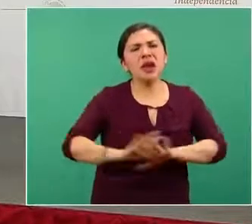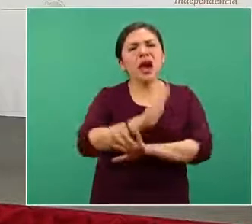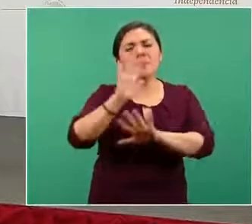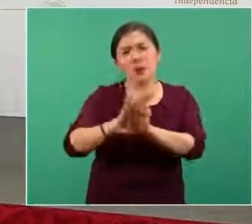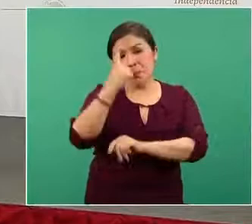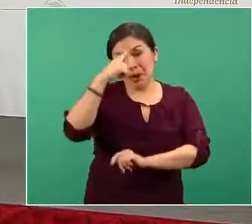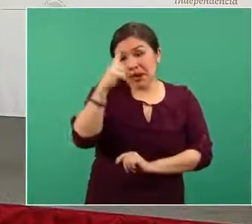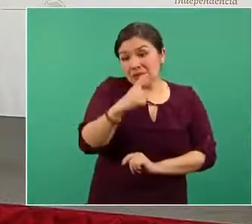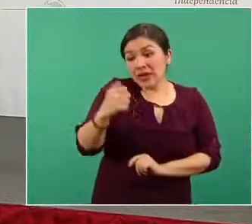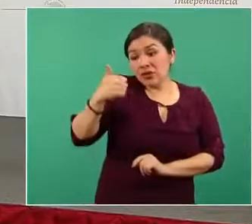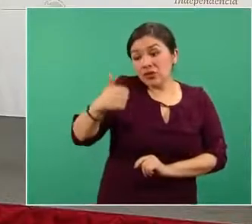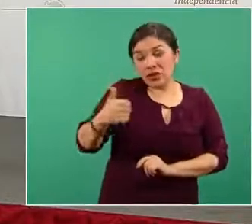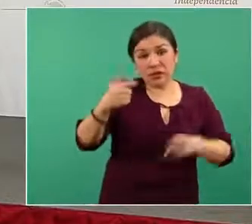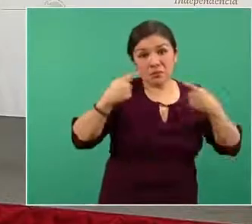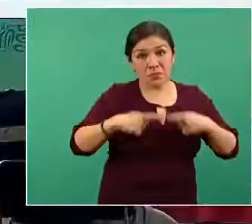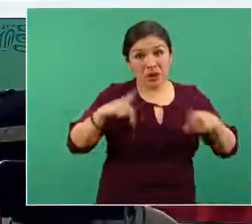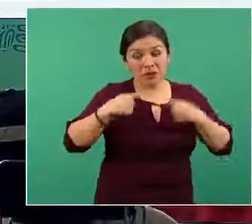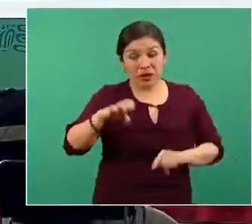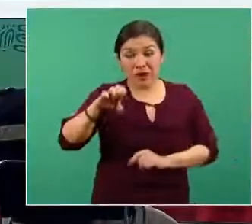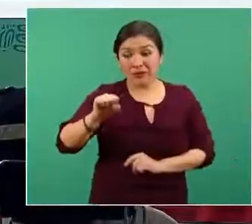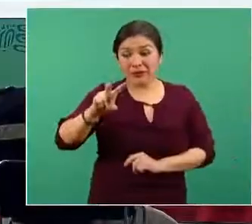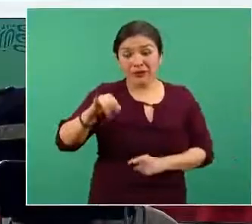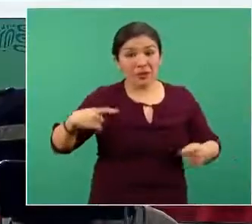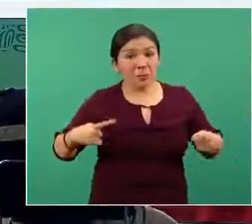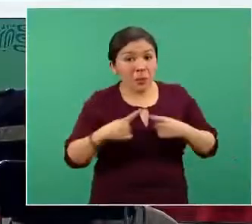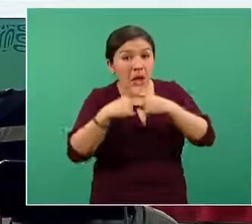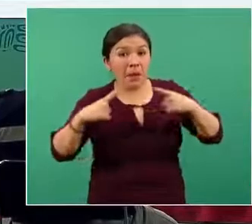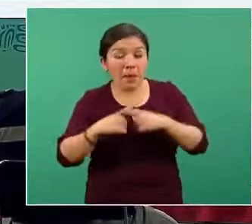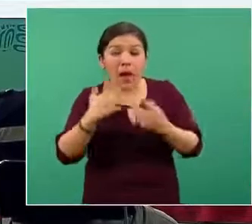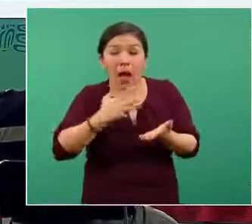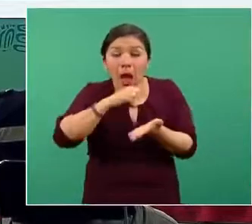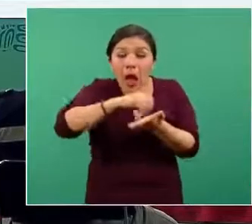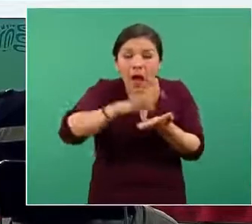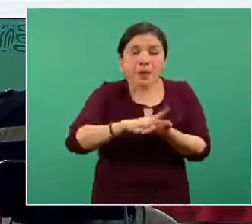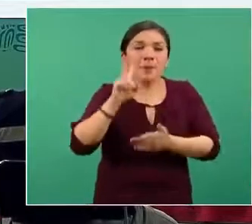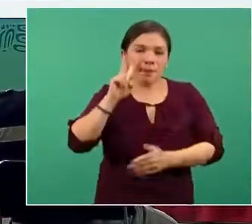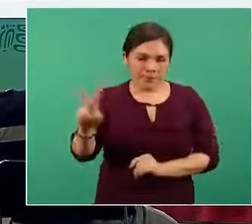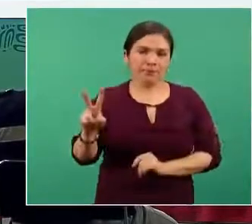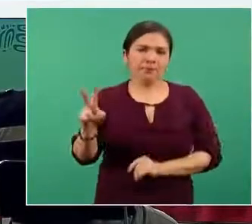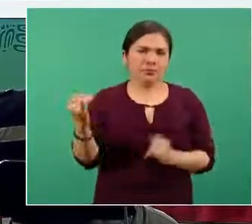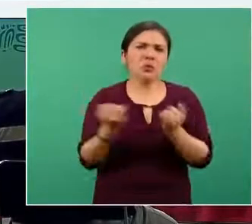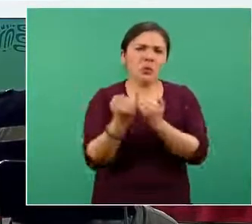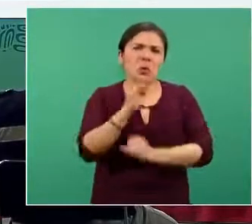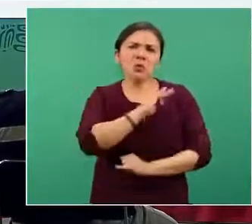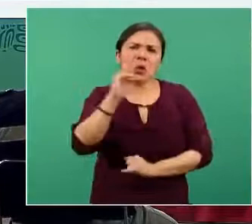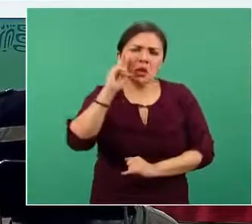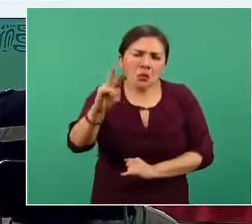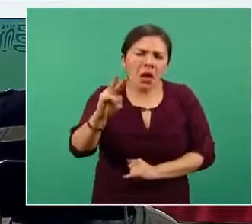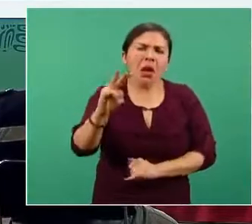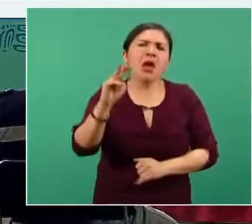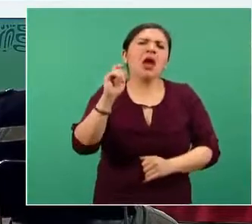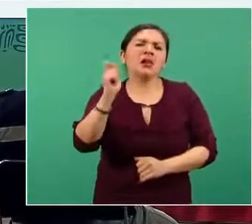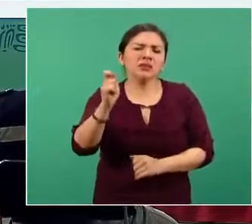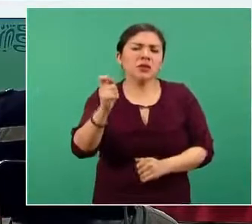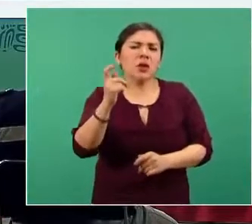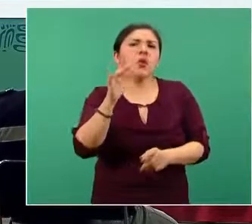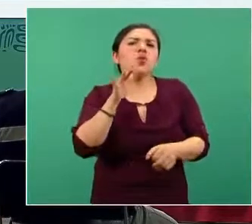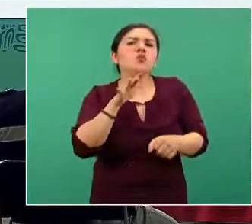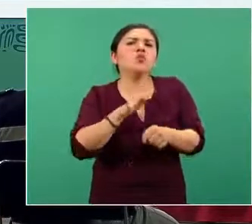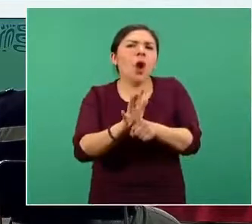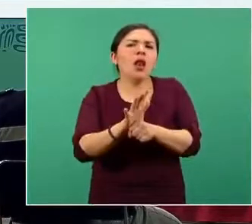estos 106 casos de ESAVIS que hasta el momento se han presentado, y obviamente podemos revisarlas, dado que este producto